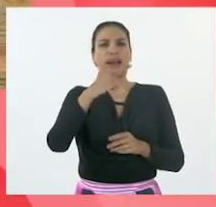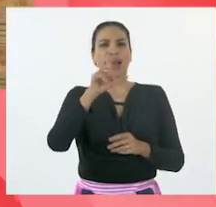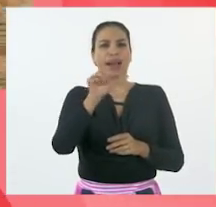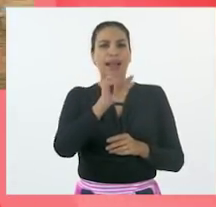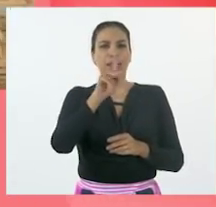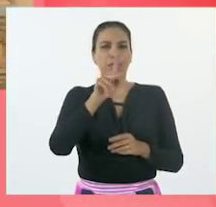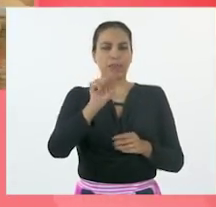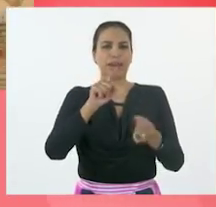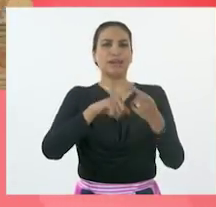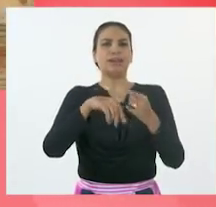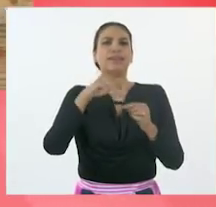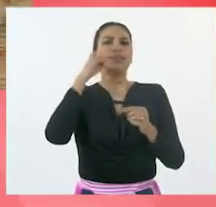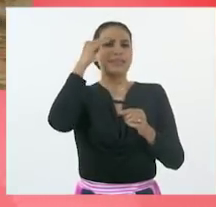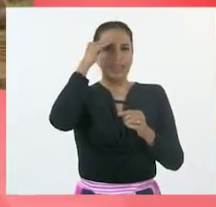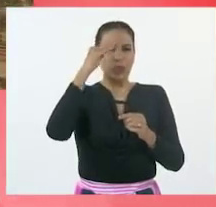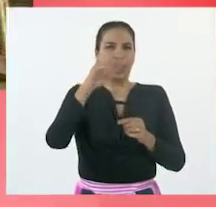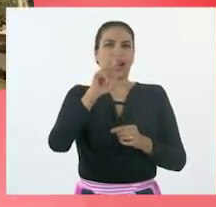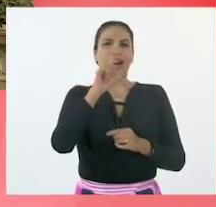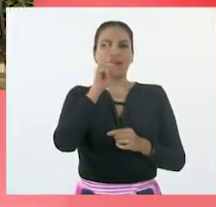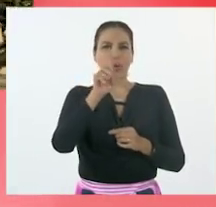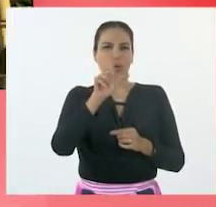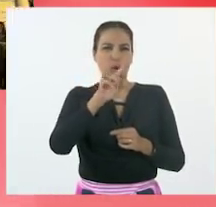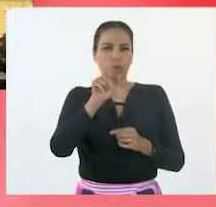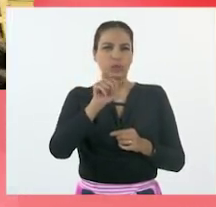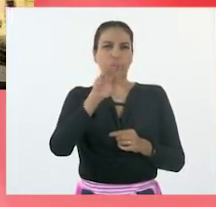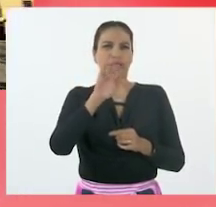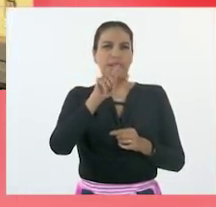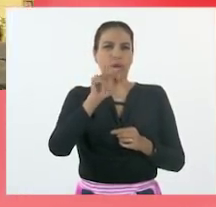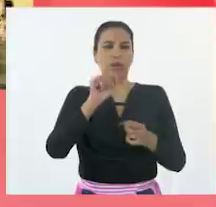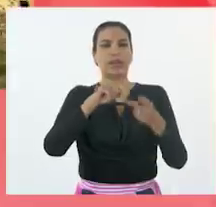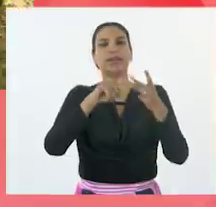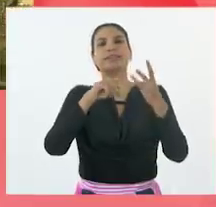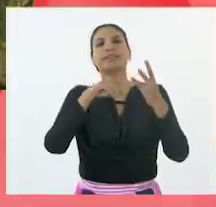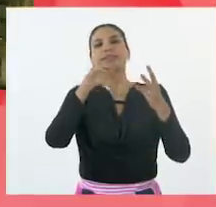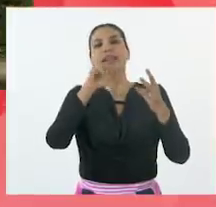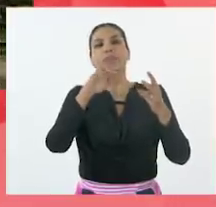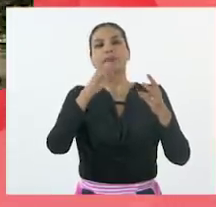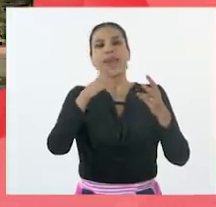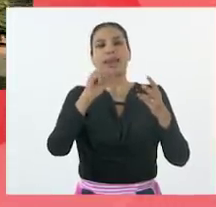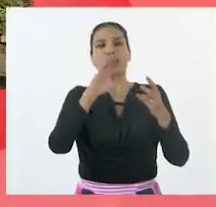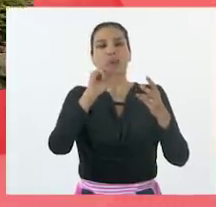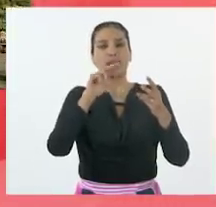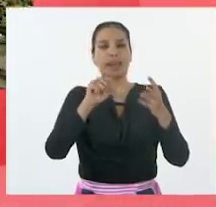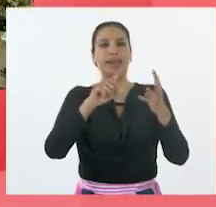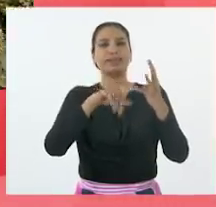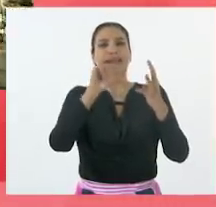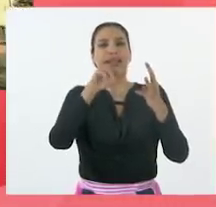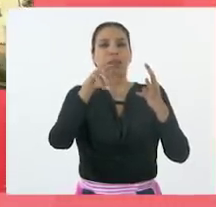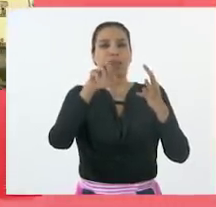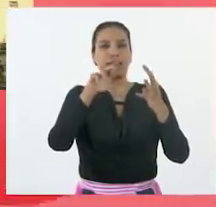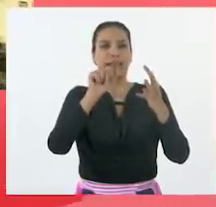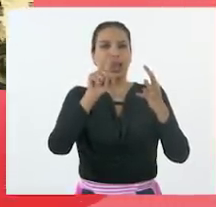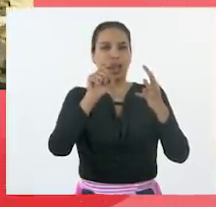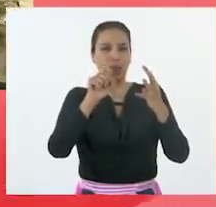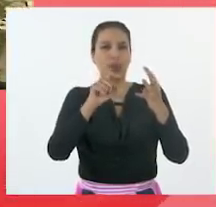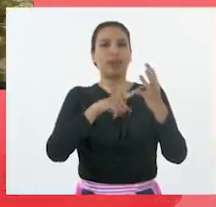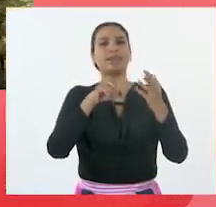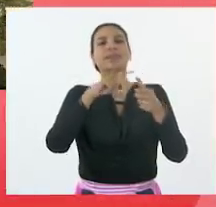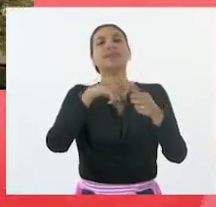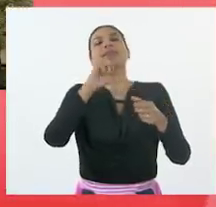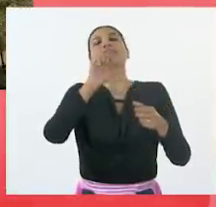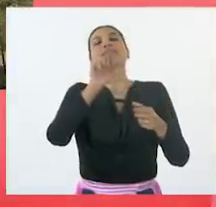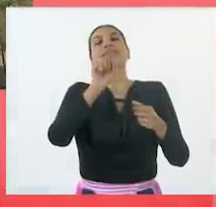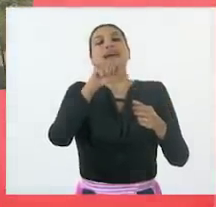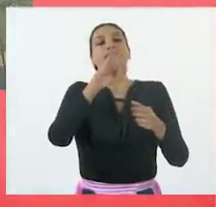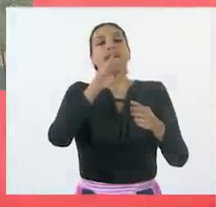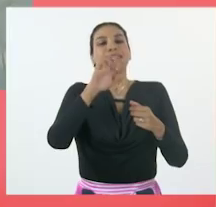de la Luz de Tancoyotl, San Miguel Conca, Santa María del Agua de Landa y San Francisco del Valle de